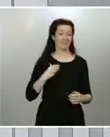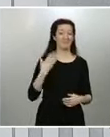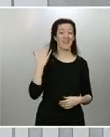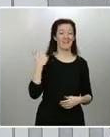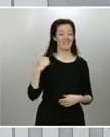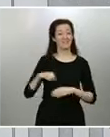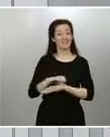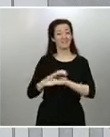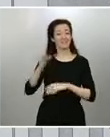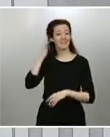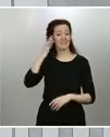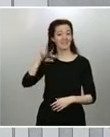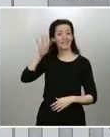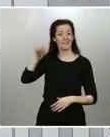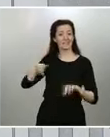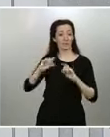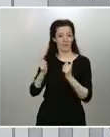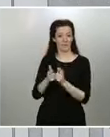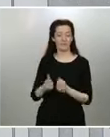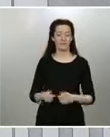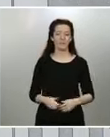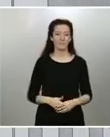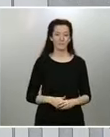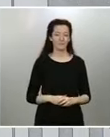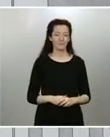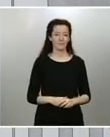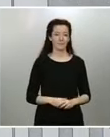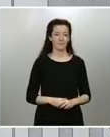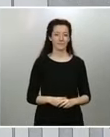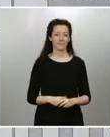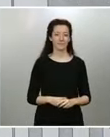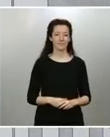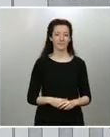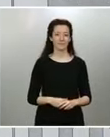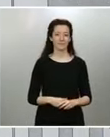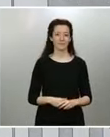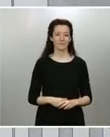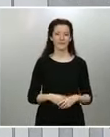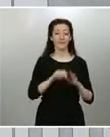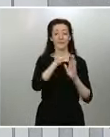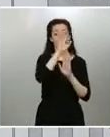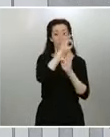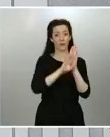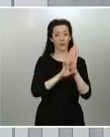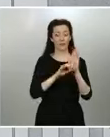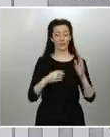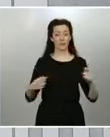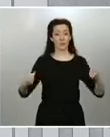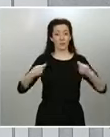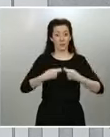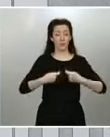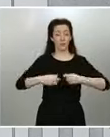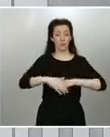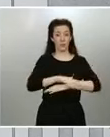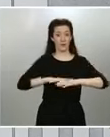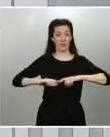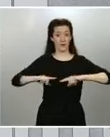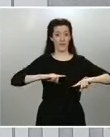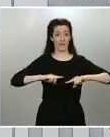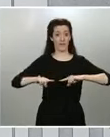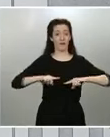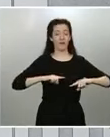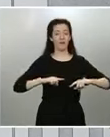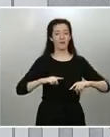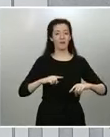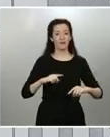y la orden de gobernanza pues explica con el título mismo dice